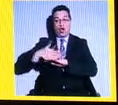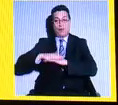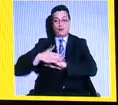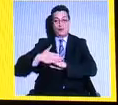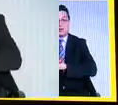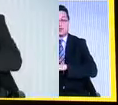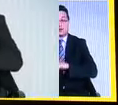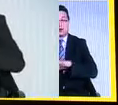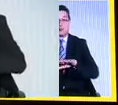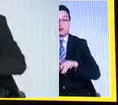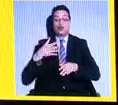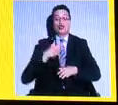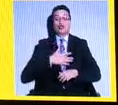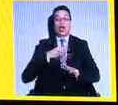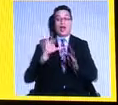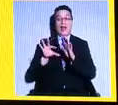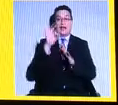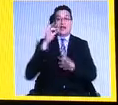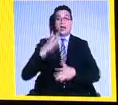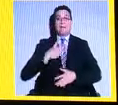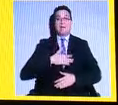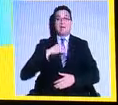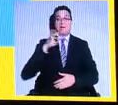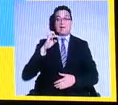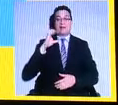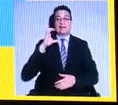programa Yo Elijo Mi PC y